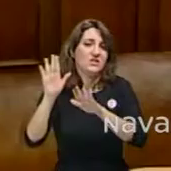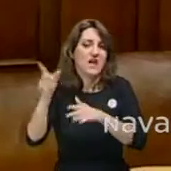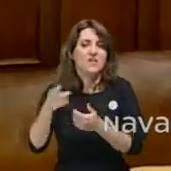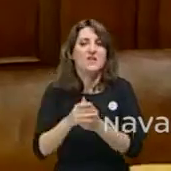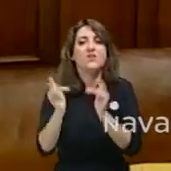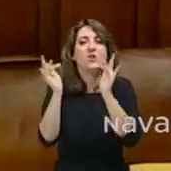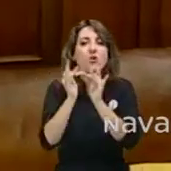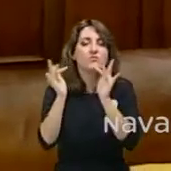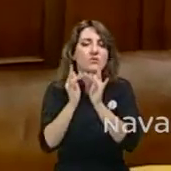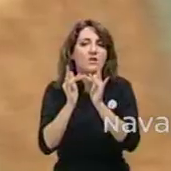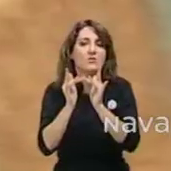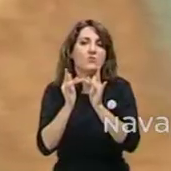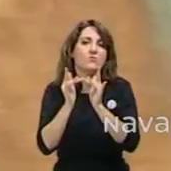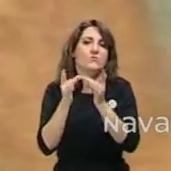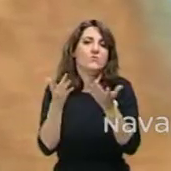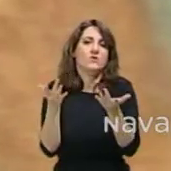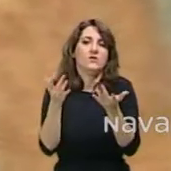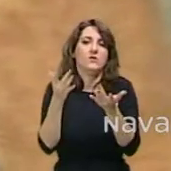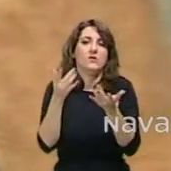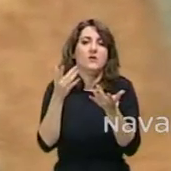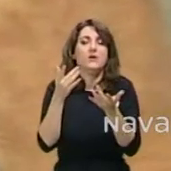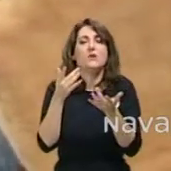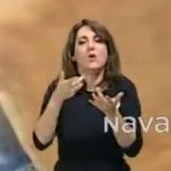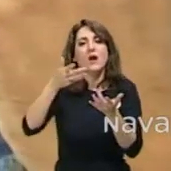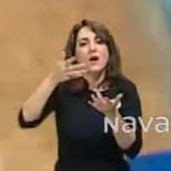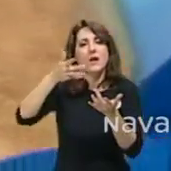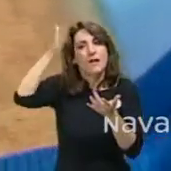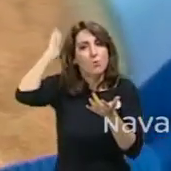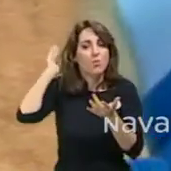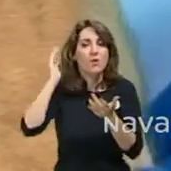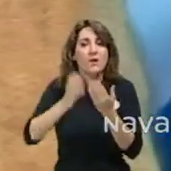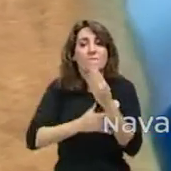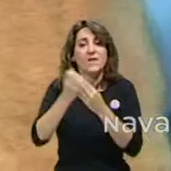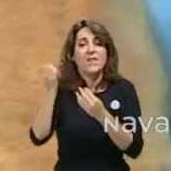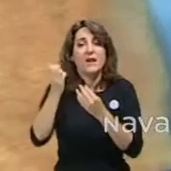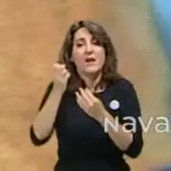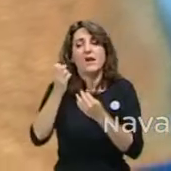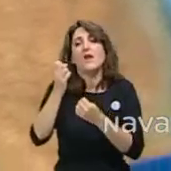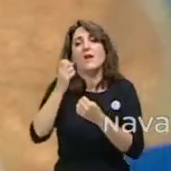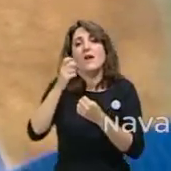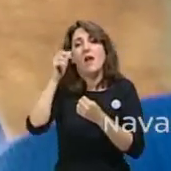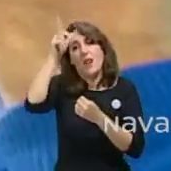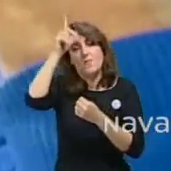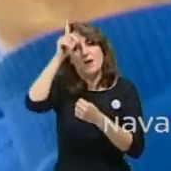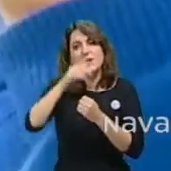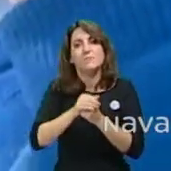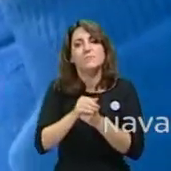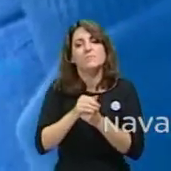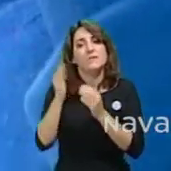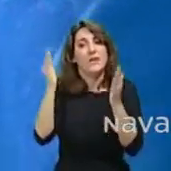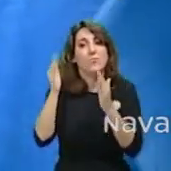contacto con la República Federal Alemana. Estamos apoyando el llevar